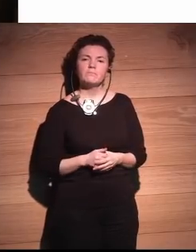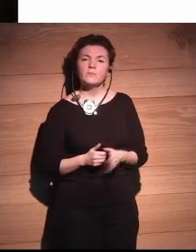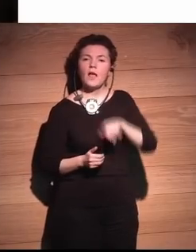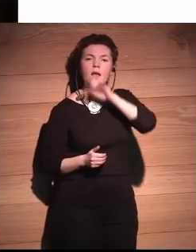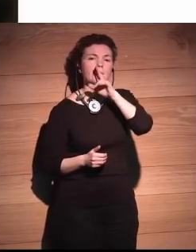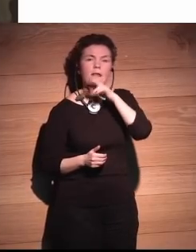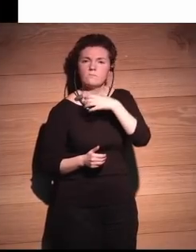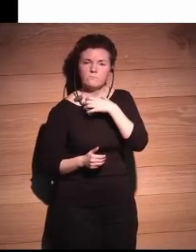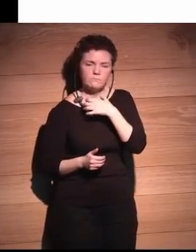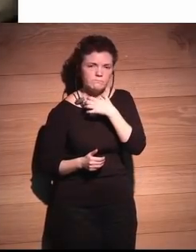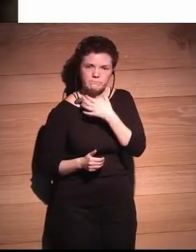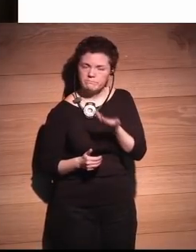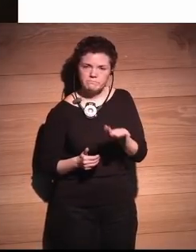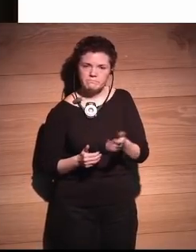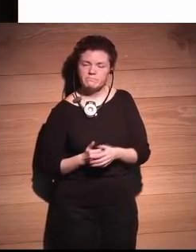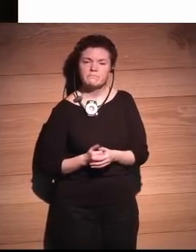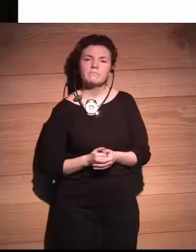Evidentemente no pueden hablar.